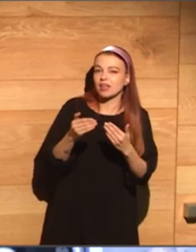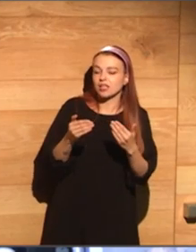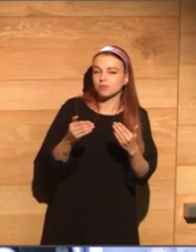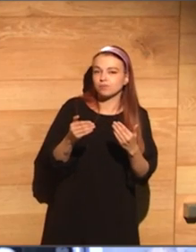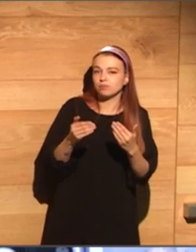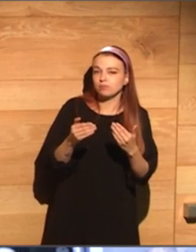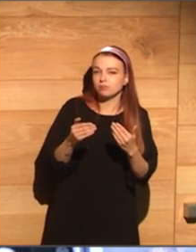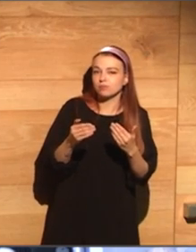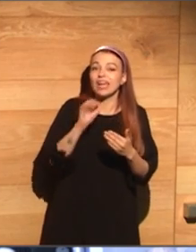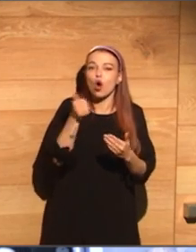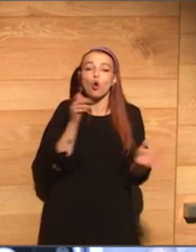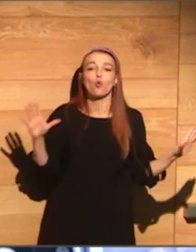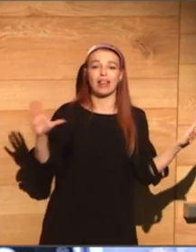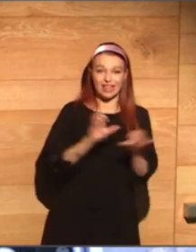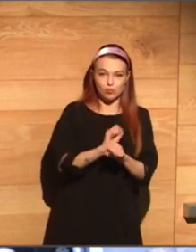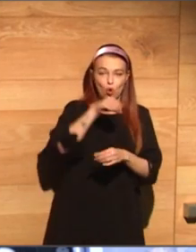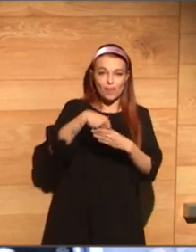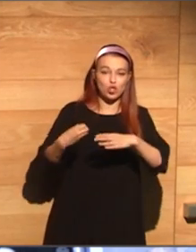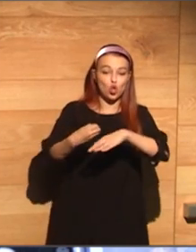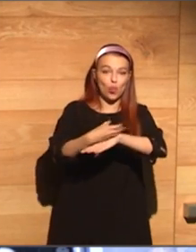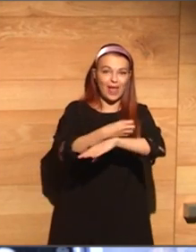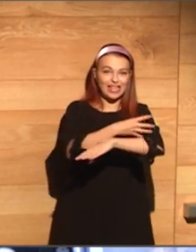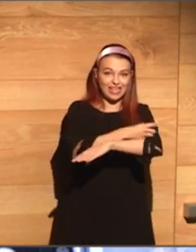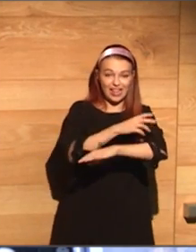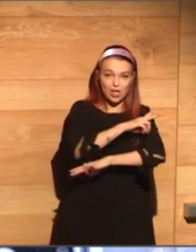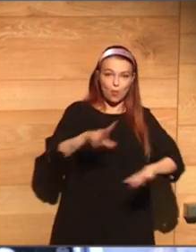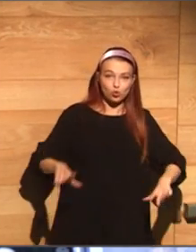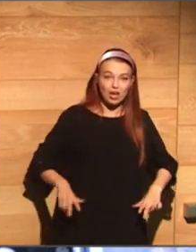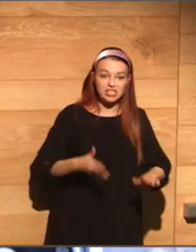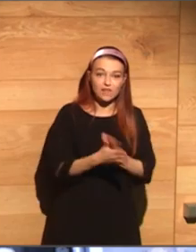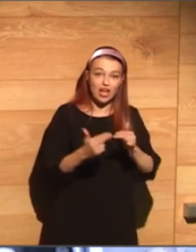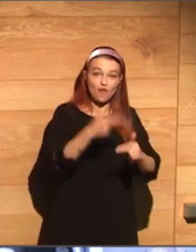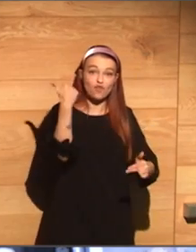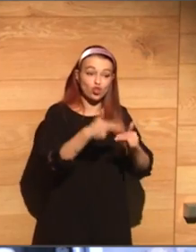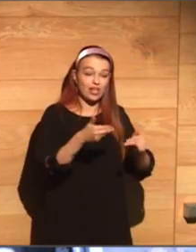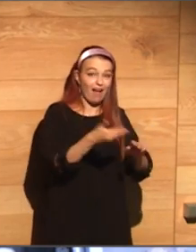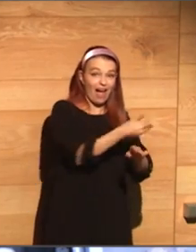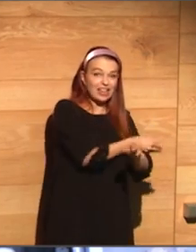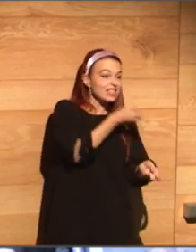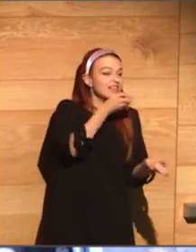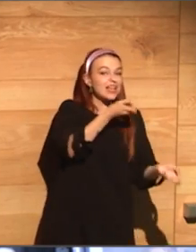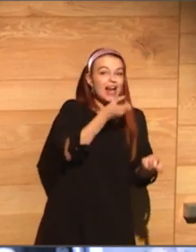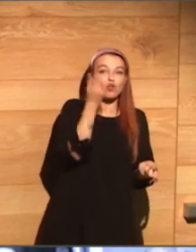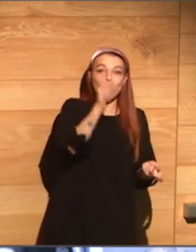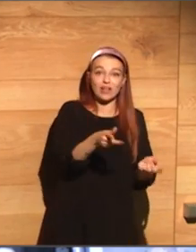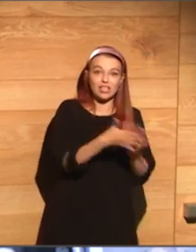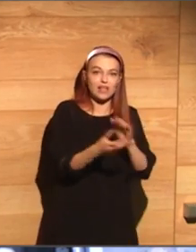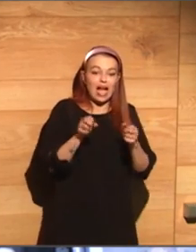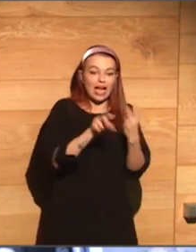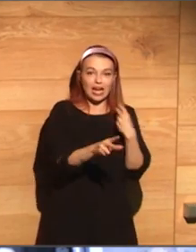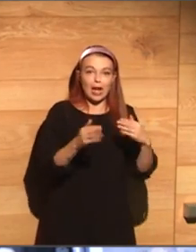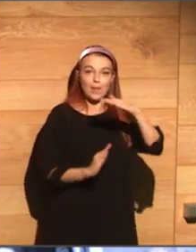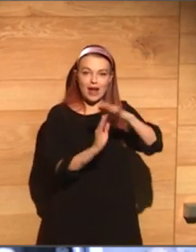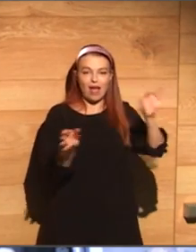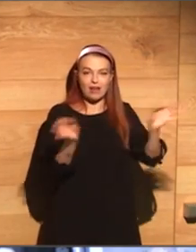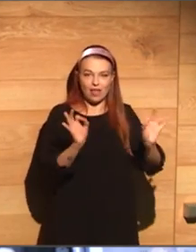del tren de Lourdes que no tiene por qué declarar nada y no para en frontera. Claro. En fin, nuevamente se enfadan todos. Saca de nuevo el